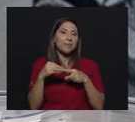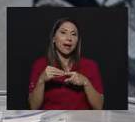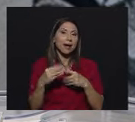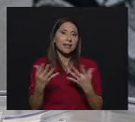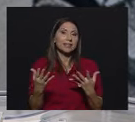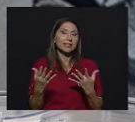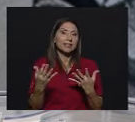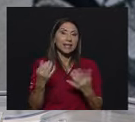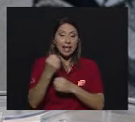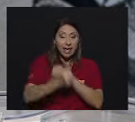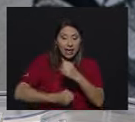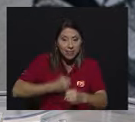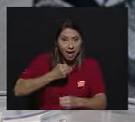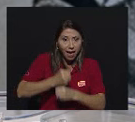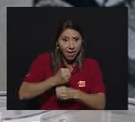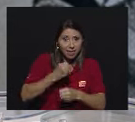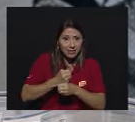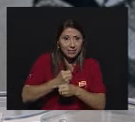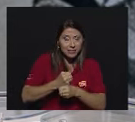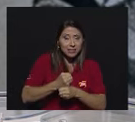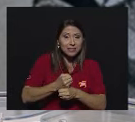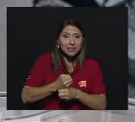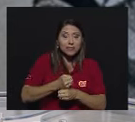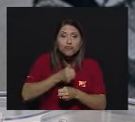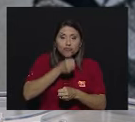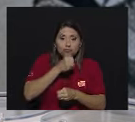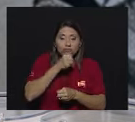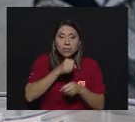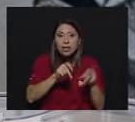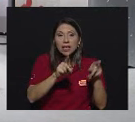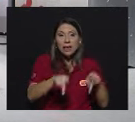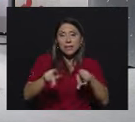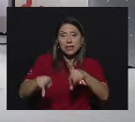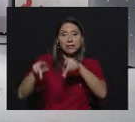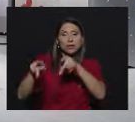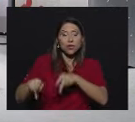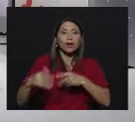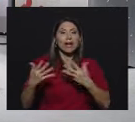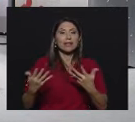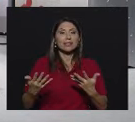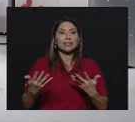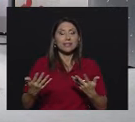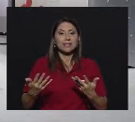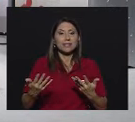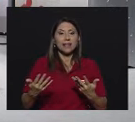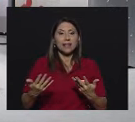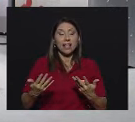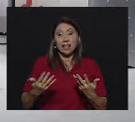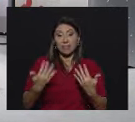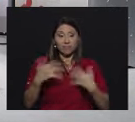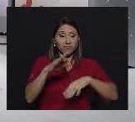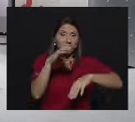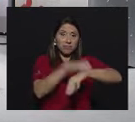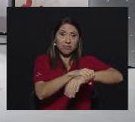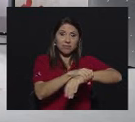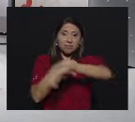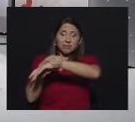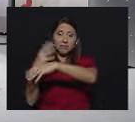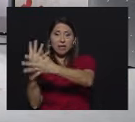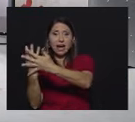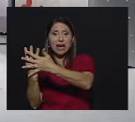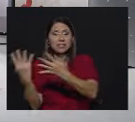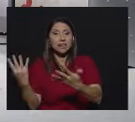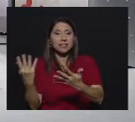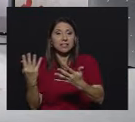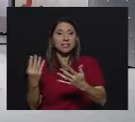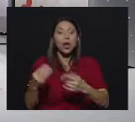las principales edades en las que las personas, sea que están llenando nuestras cárceles, o las